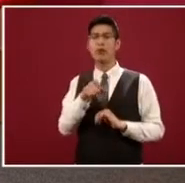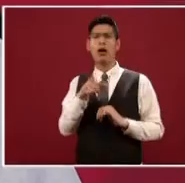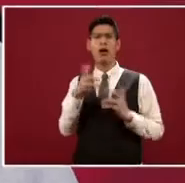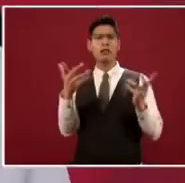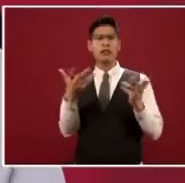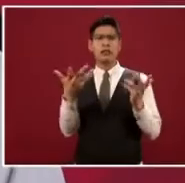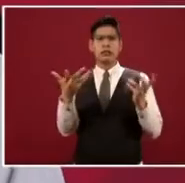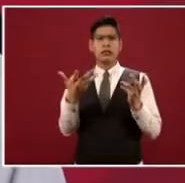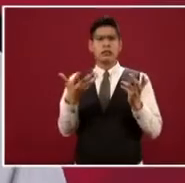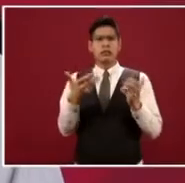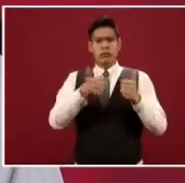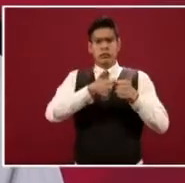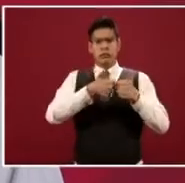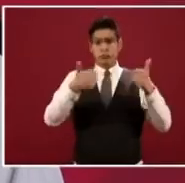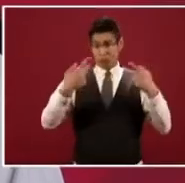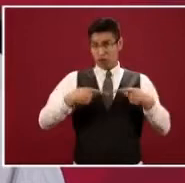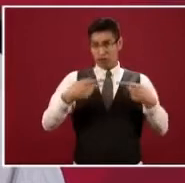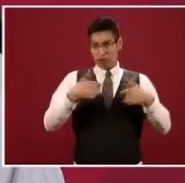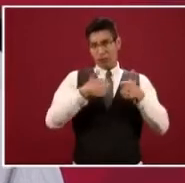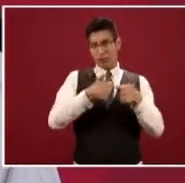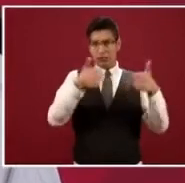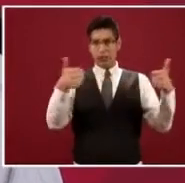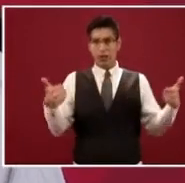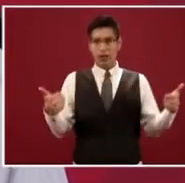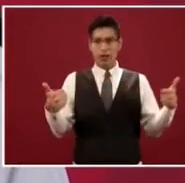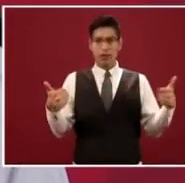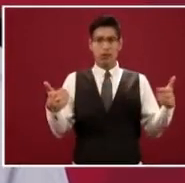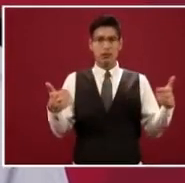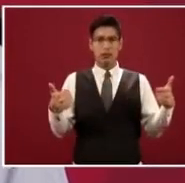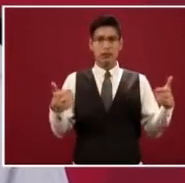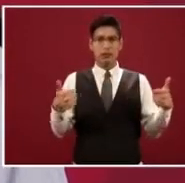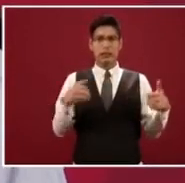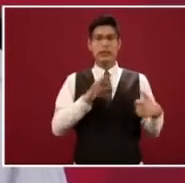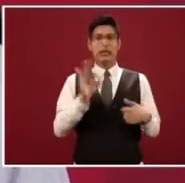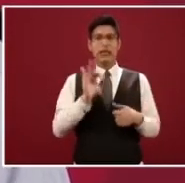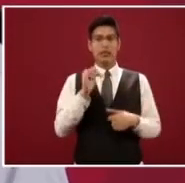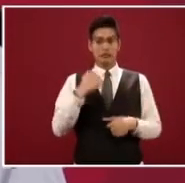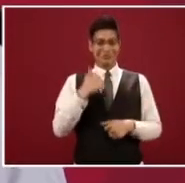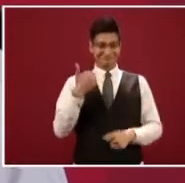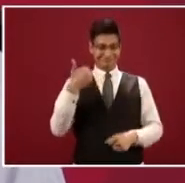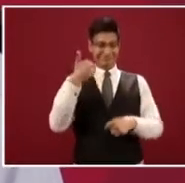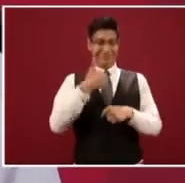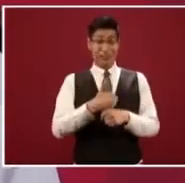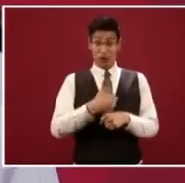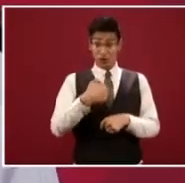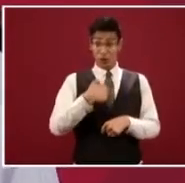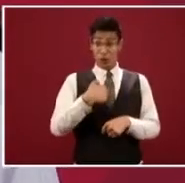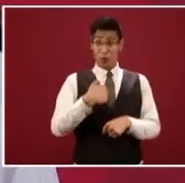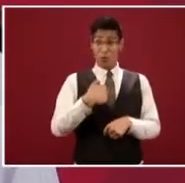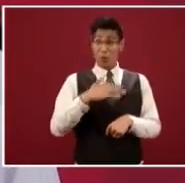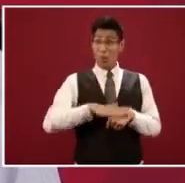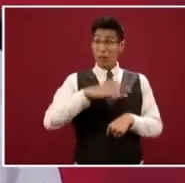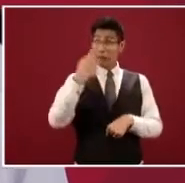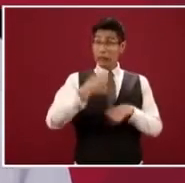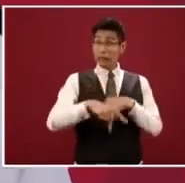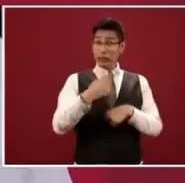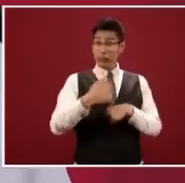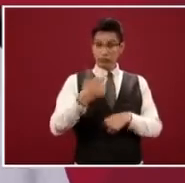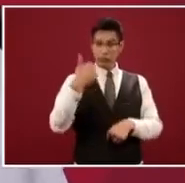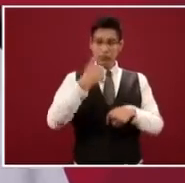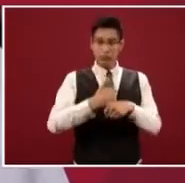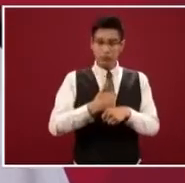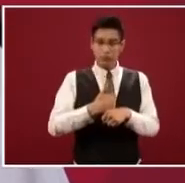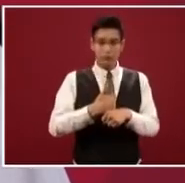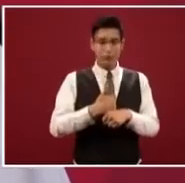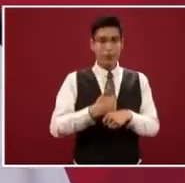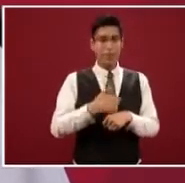sana distancia mucho más dirigidas si yo me identifico que pertenezco a uno de estos grupos de riesgo. Si todos